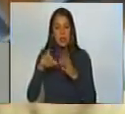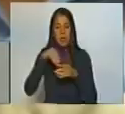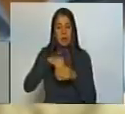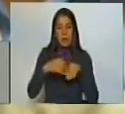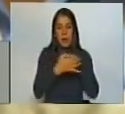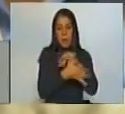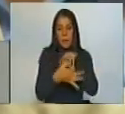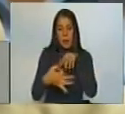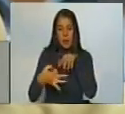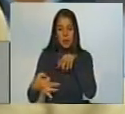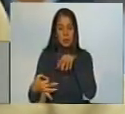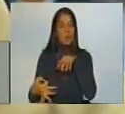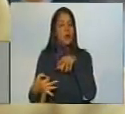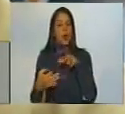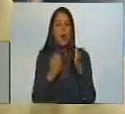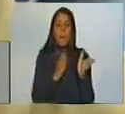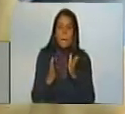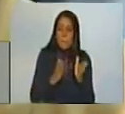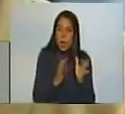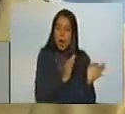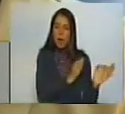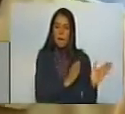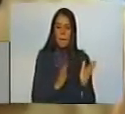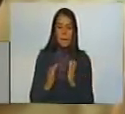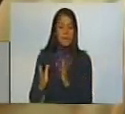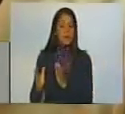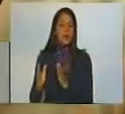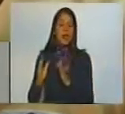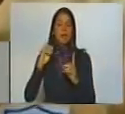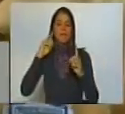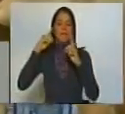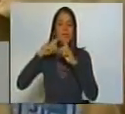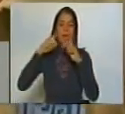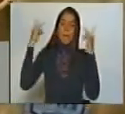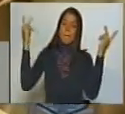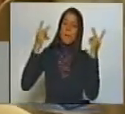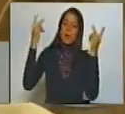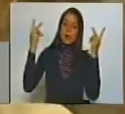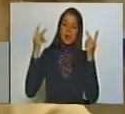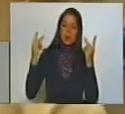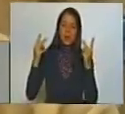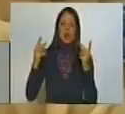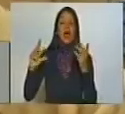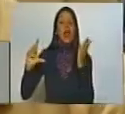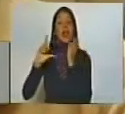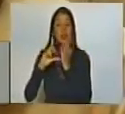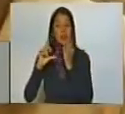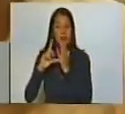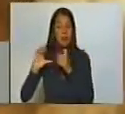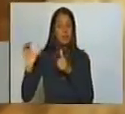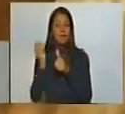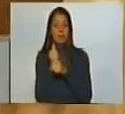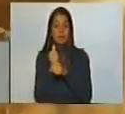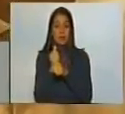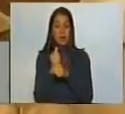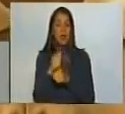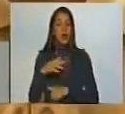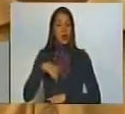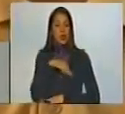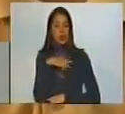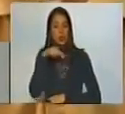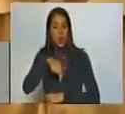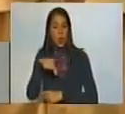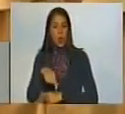estado y en el país, para celebrar lo que para nosotros es una victoria y un logro más de la educación media. Que hoy en día podemos